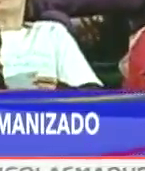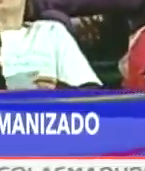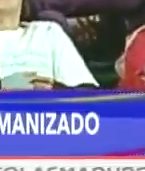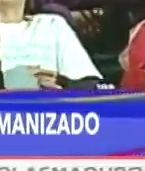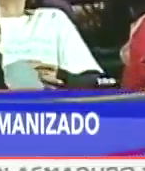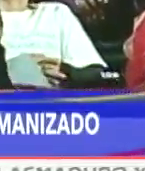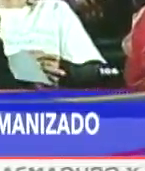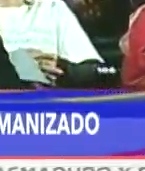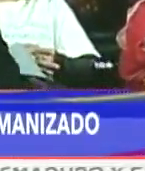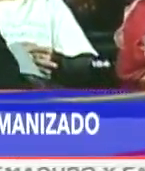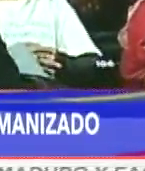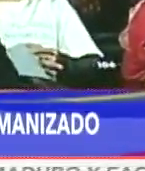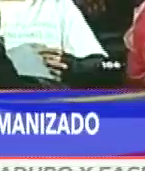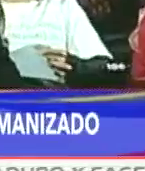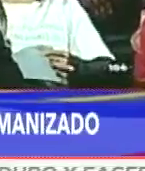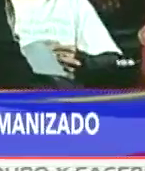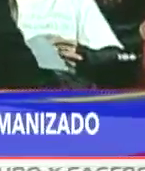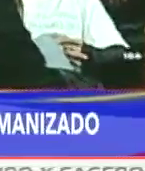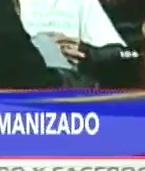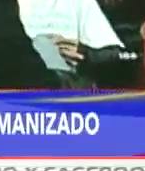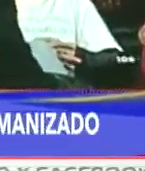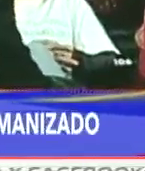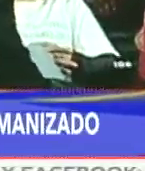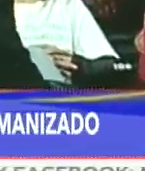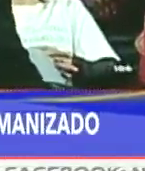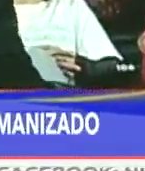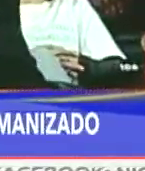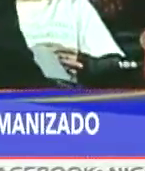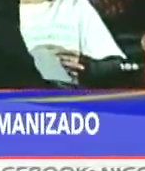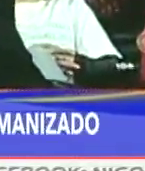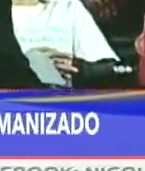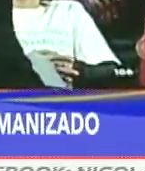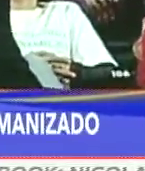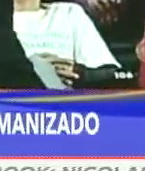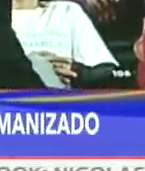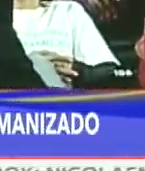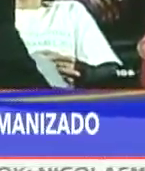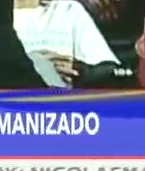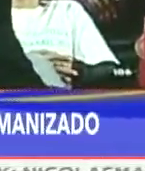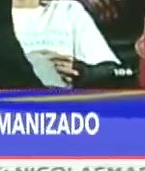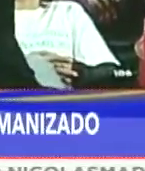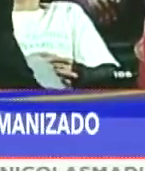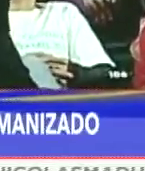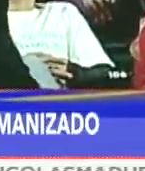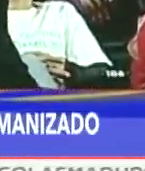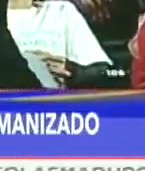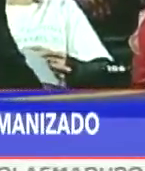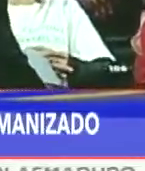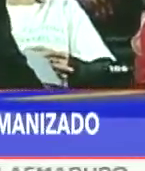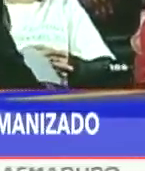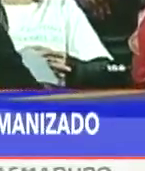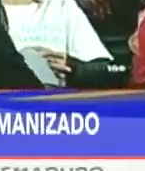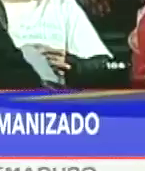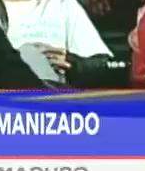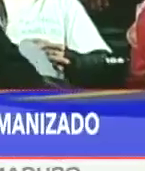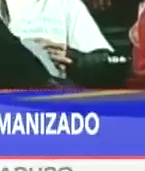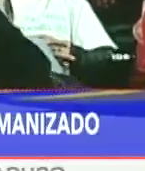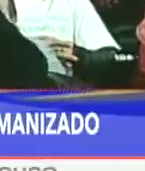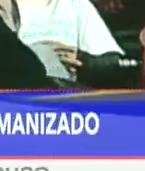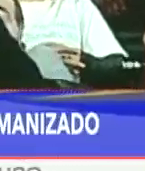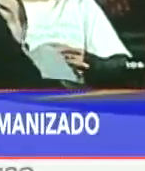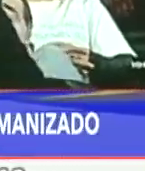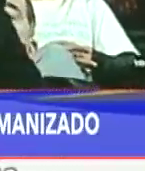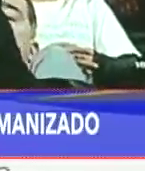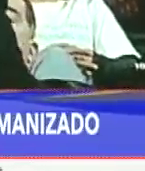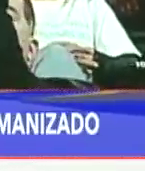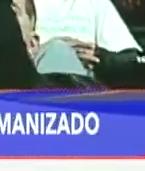Eunice Martínez. Yo digo, ella es nuestra inspiración. ¿Por qué?